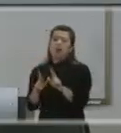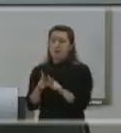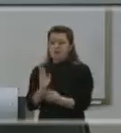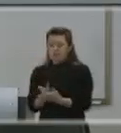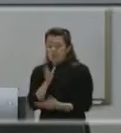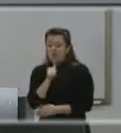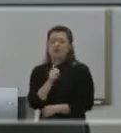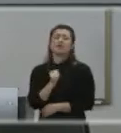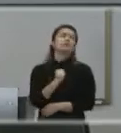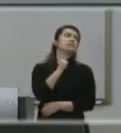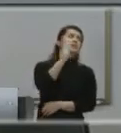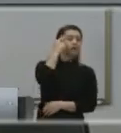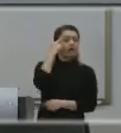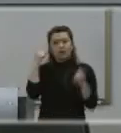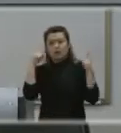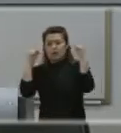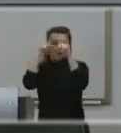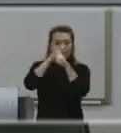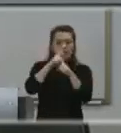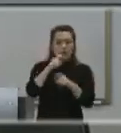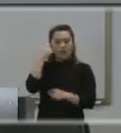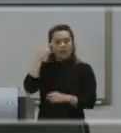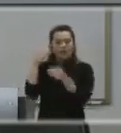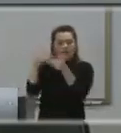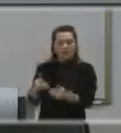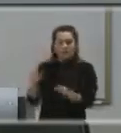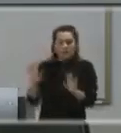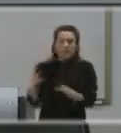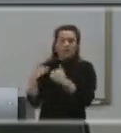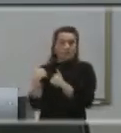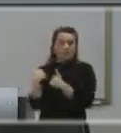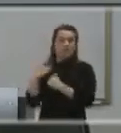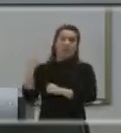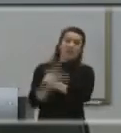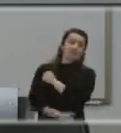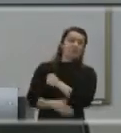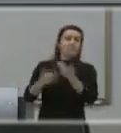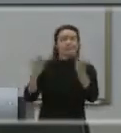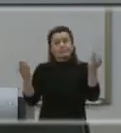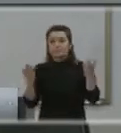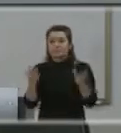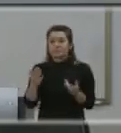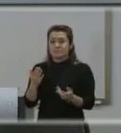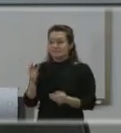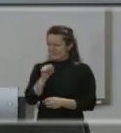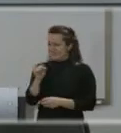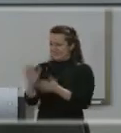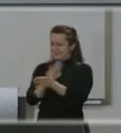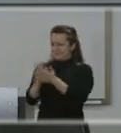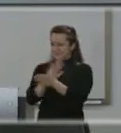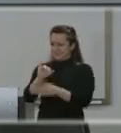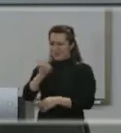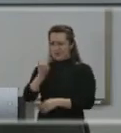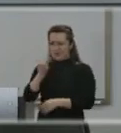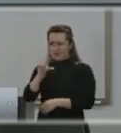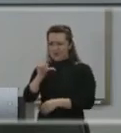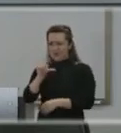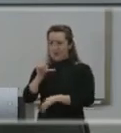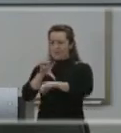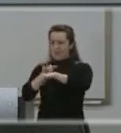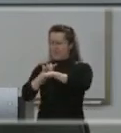¿no? Entonces, es como esta visión de que la discapacidad es una carga, es un castigo. De hecho, Julia puede contar historias de cómo los médicos